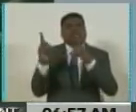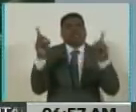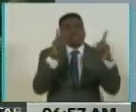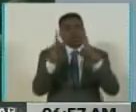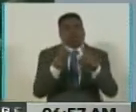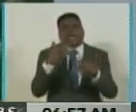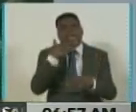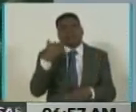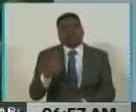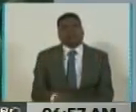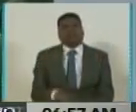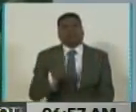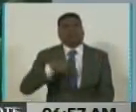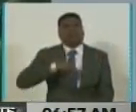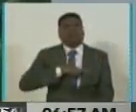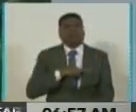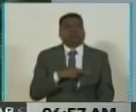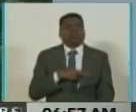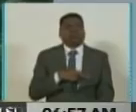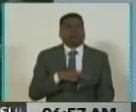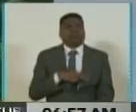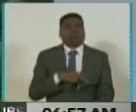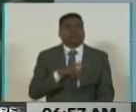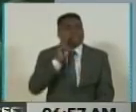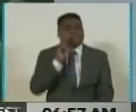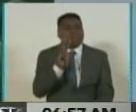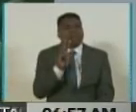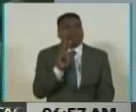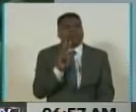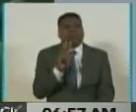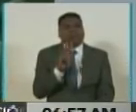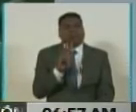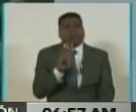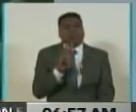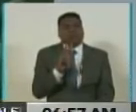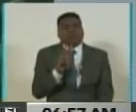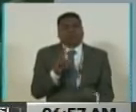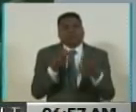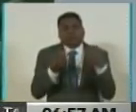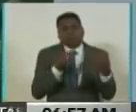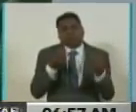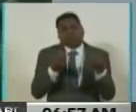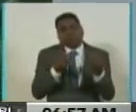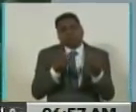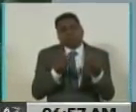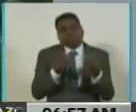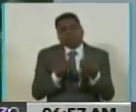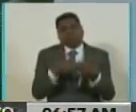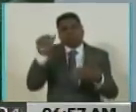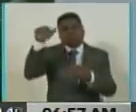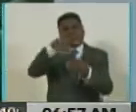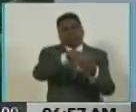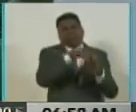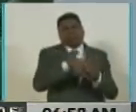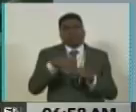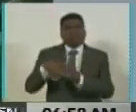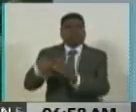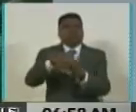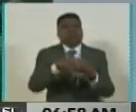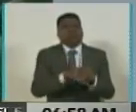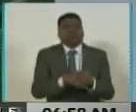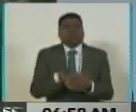etcétera. Y nosotros encontramos válvulas de escape. Las válvulas de escape fundamentalmente creo que eran las elecciones, teníamos elecciones pues